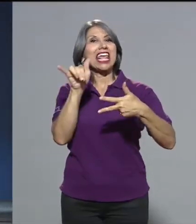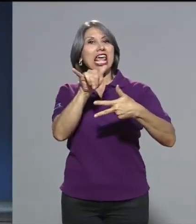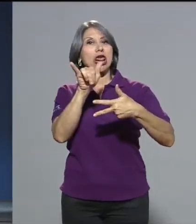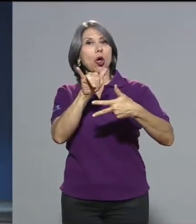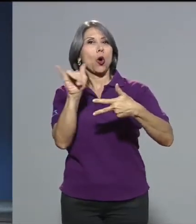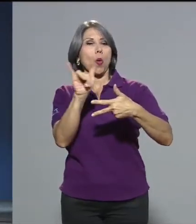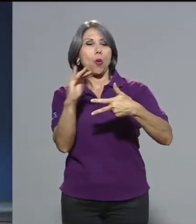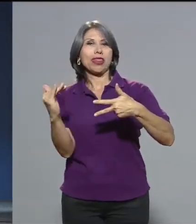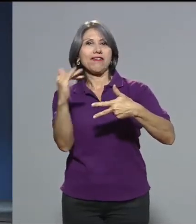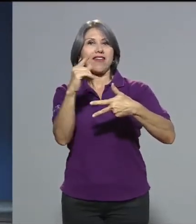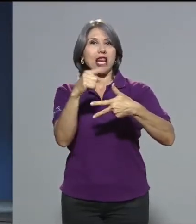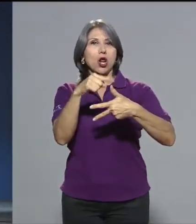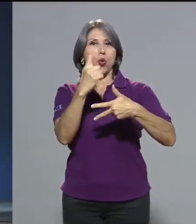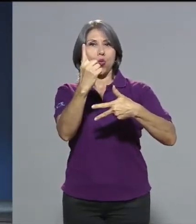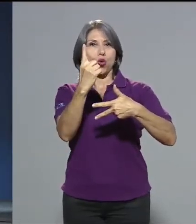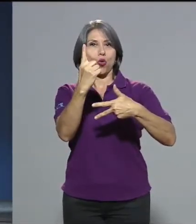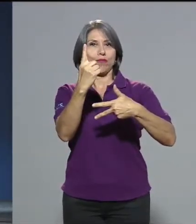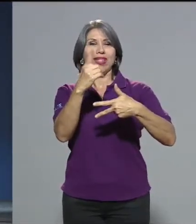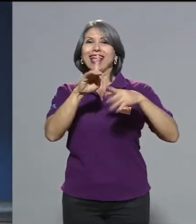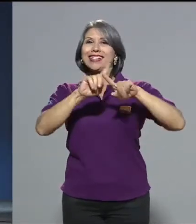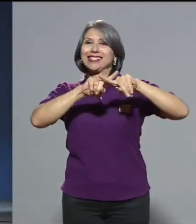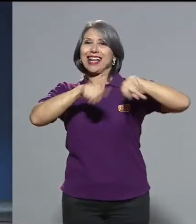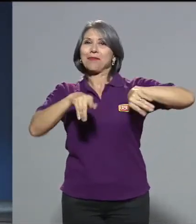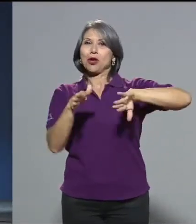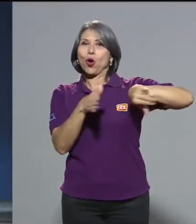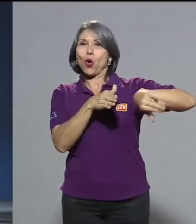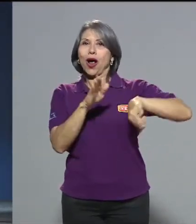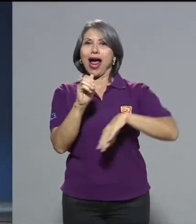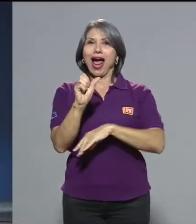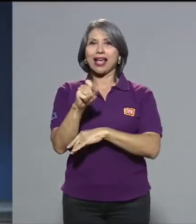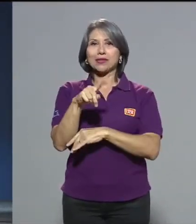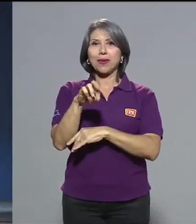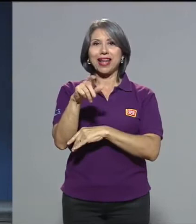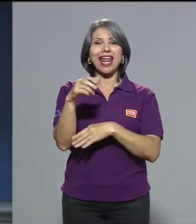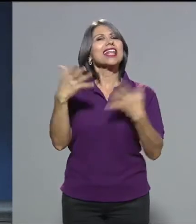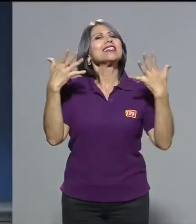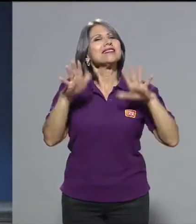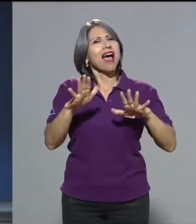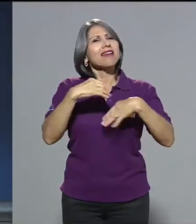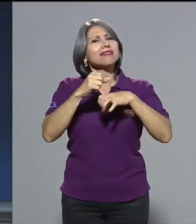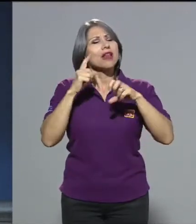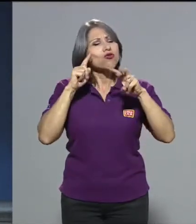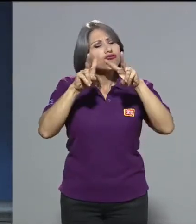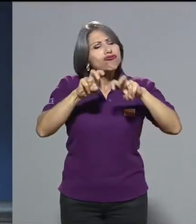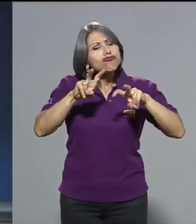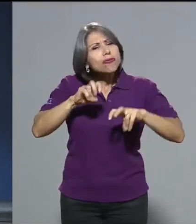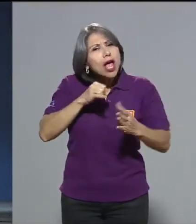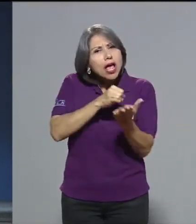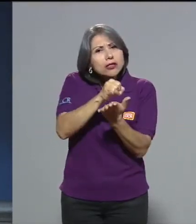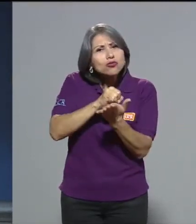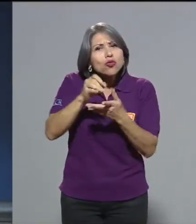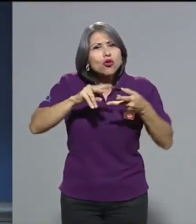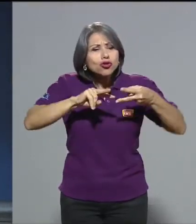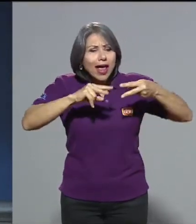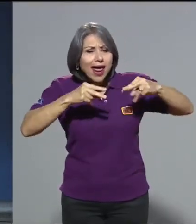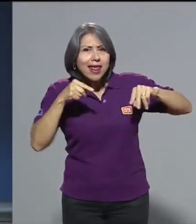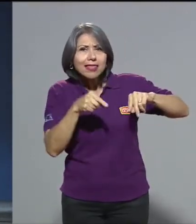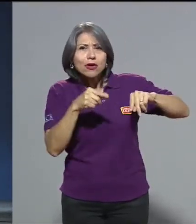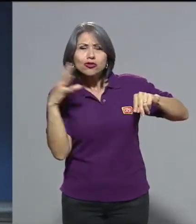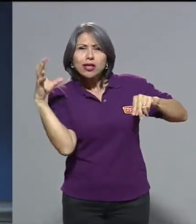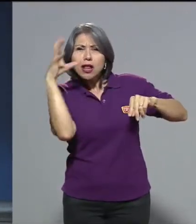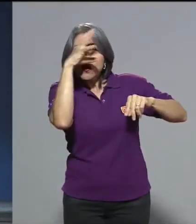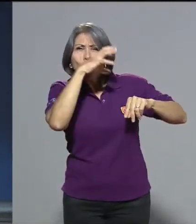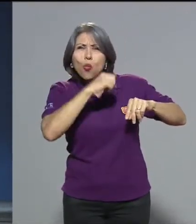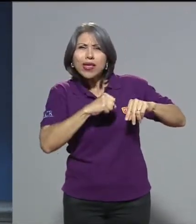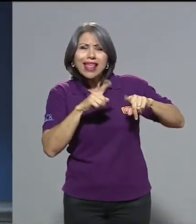porque después de hacer estudios genéticos se dieron cuenta que la diferencia no era tan grande como para que